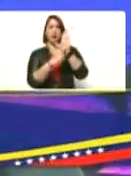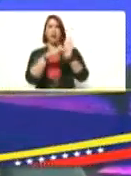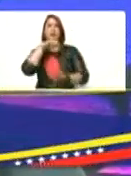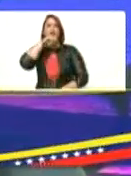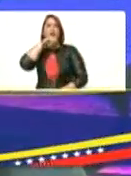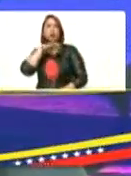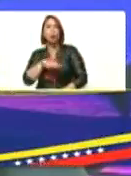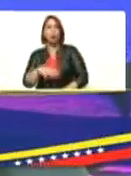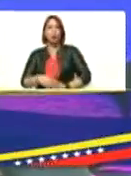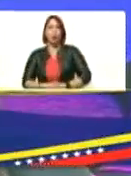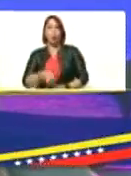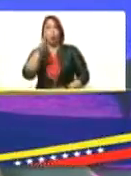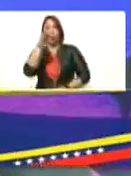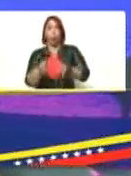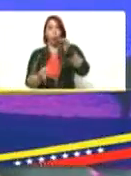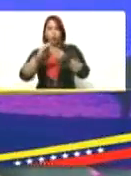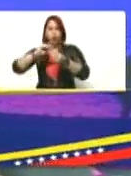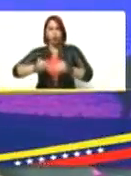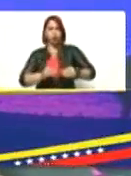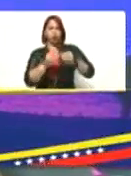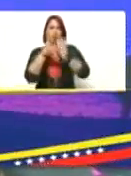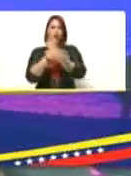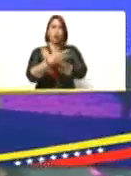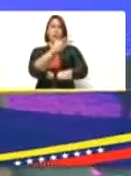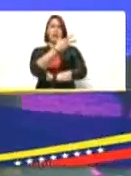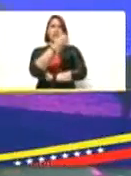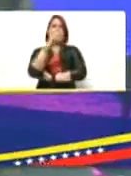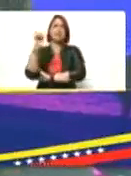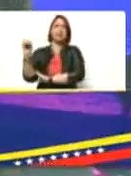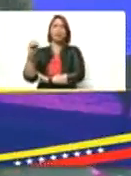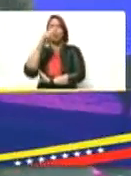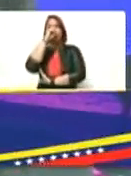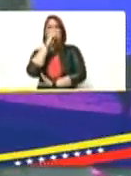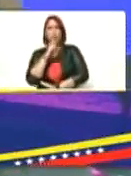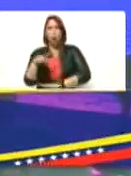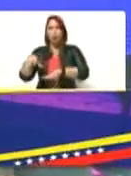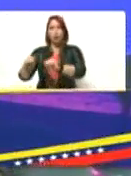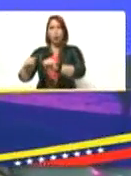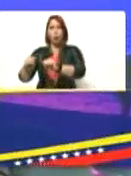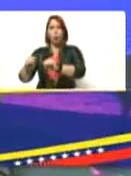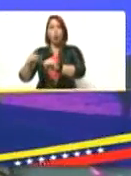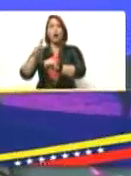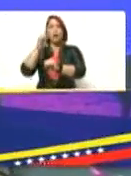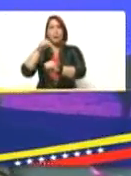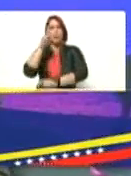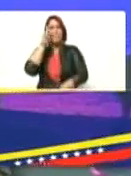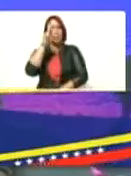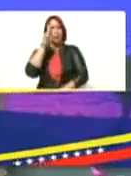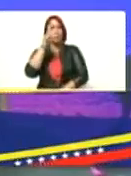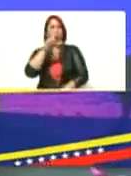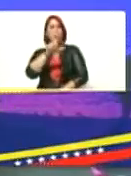Histórica, Justicia y Reparación sobre los 300 años del colonialismo, entre ellos el profesor Luis Brito García.